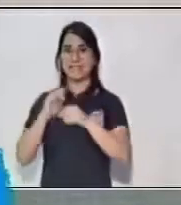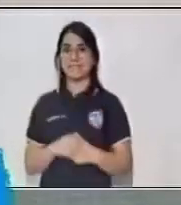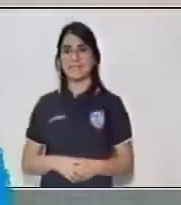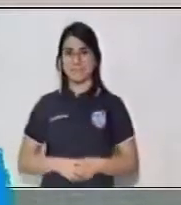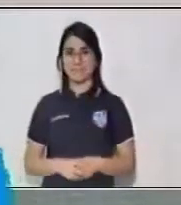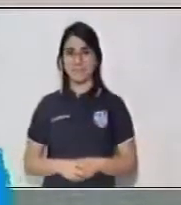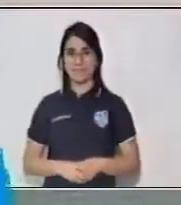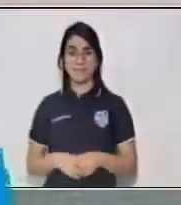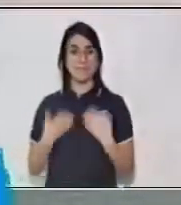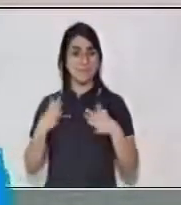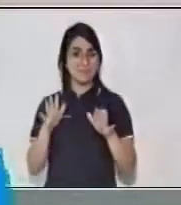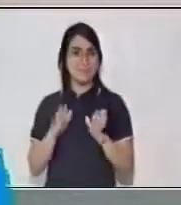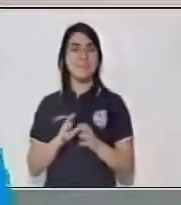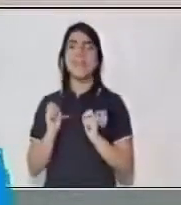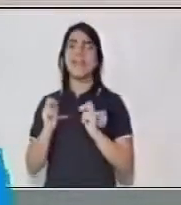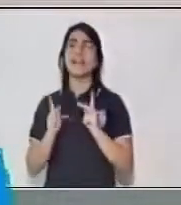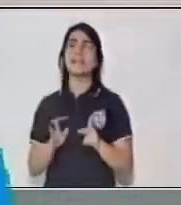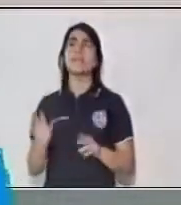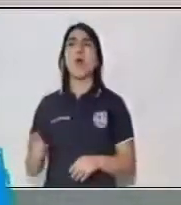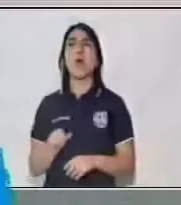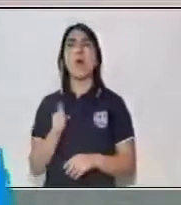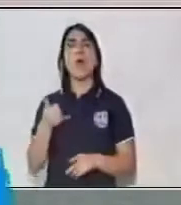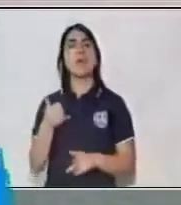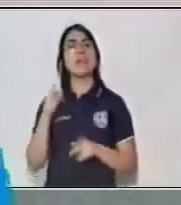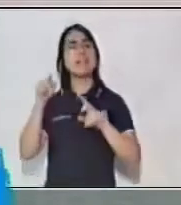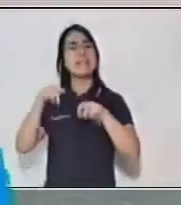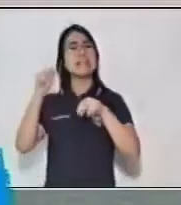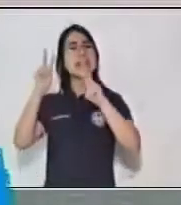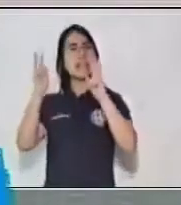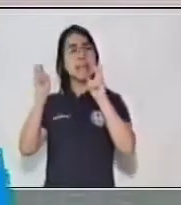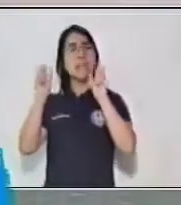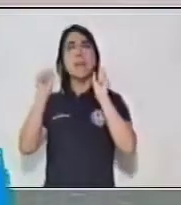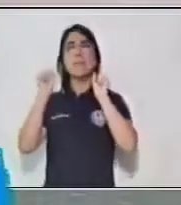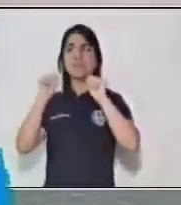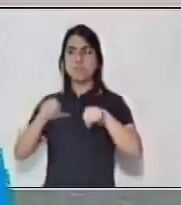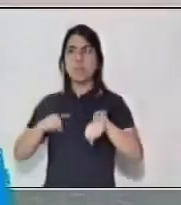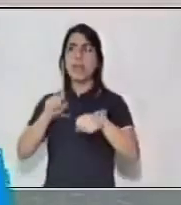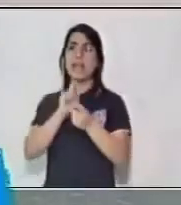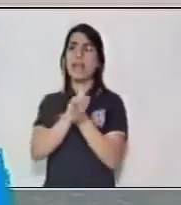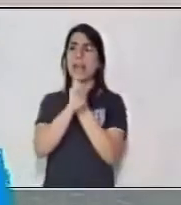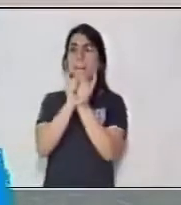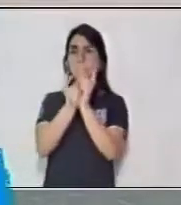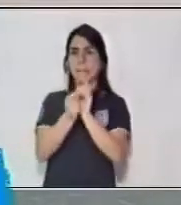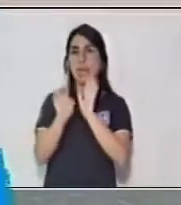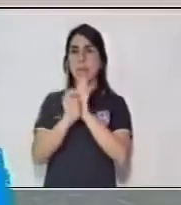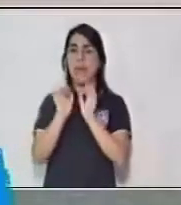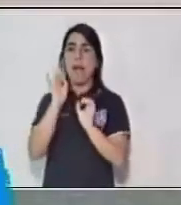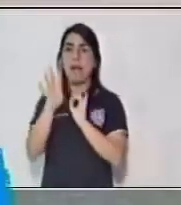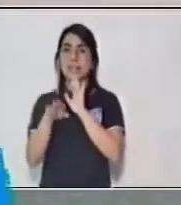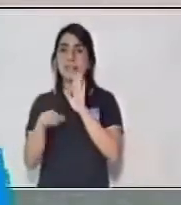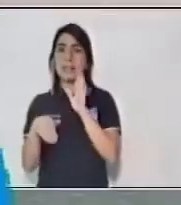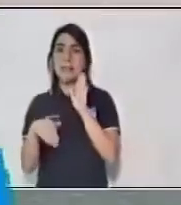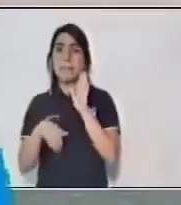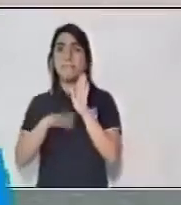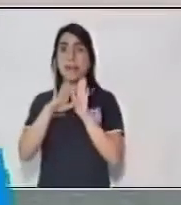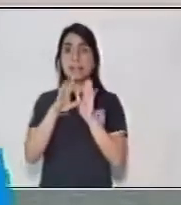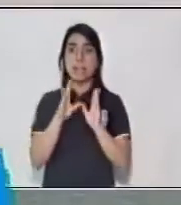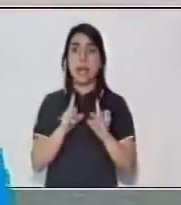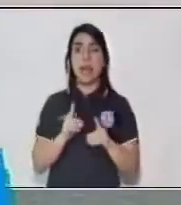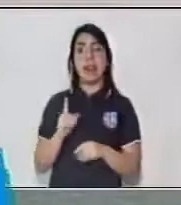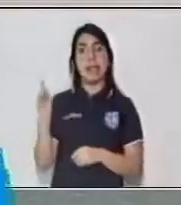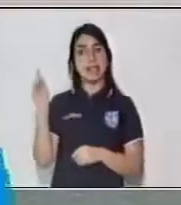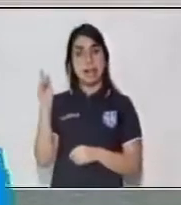Las funciones exponenciales se pueden correr hacia la derecha o hacia la izquierda,